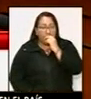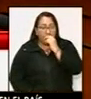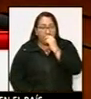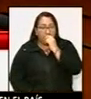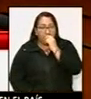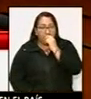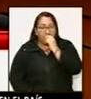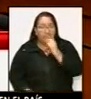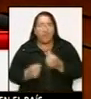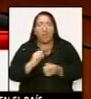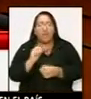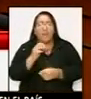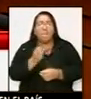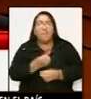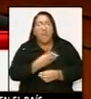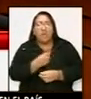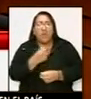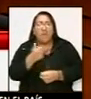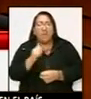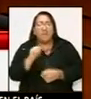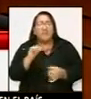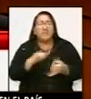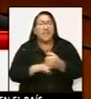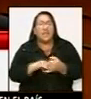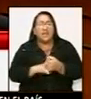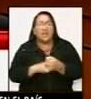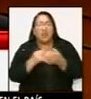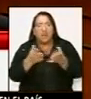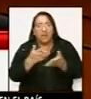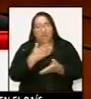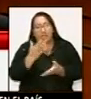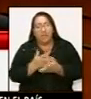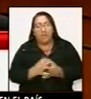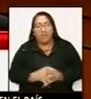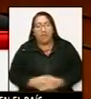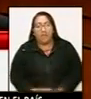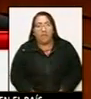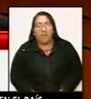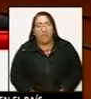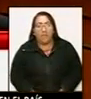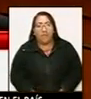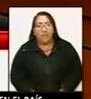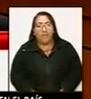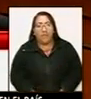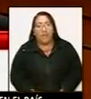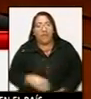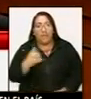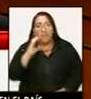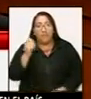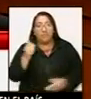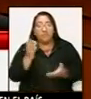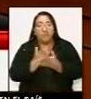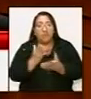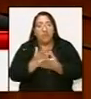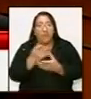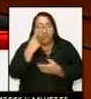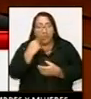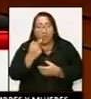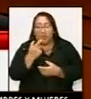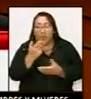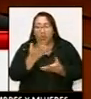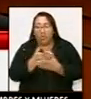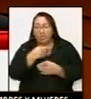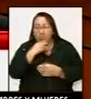de mayo, abril, septiembre. Ese es el problema. Hemos creado colegios varones,